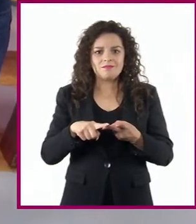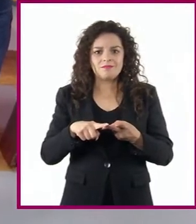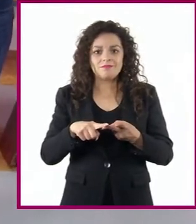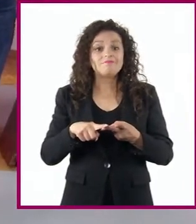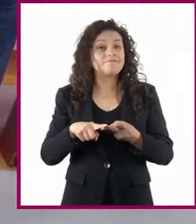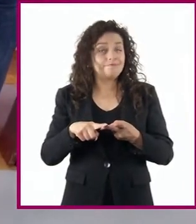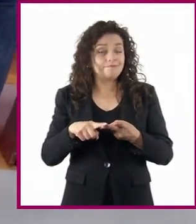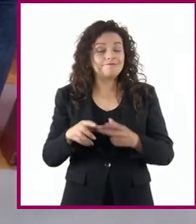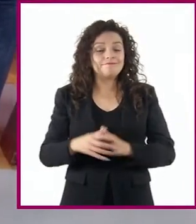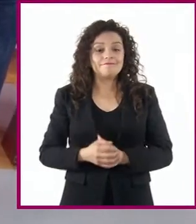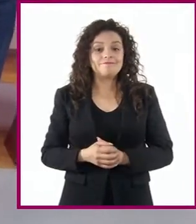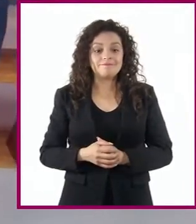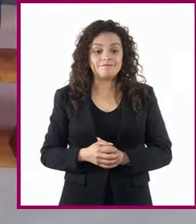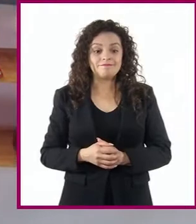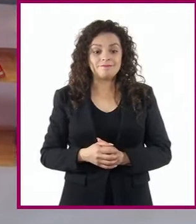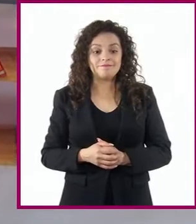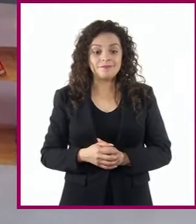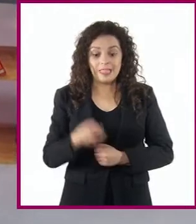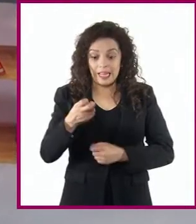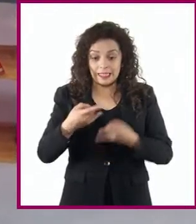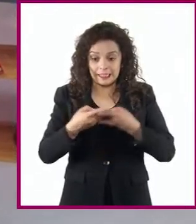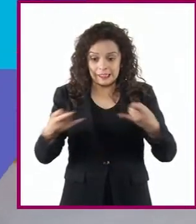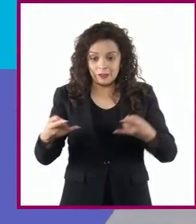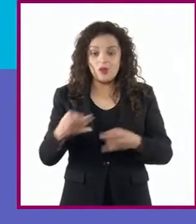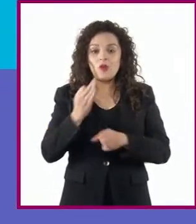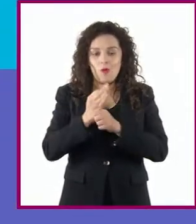Leamos un fragmento de esta historia.